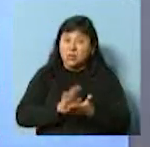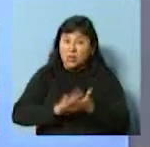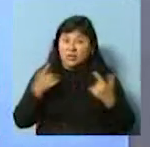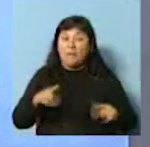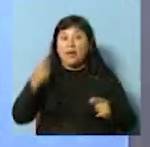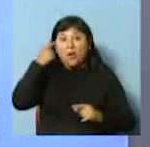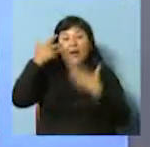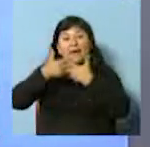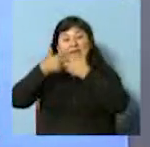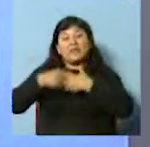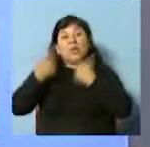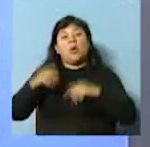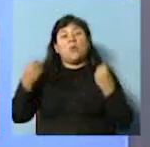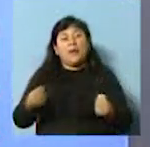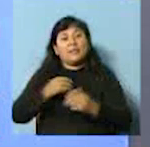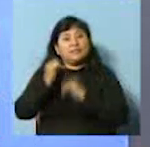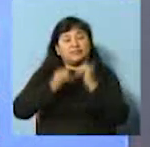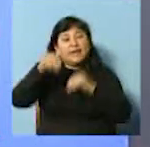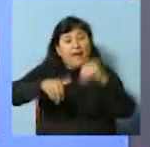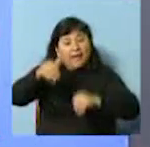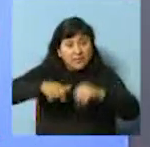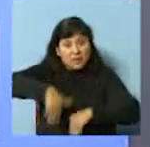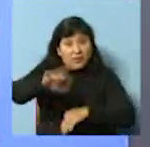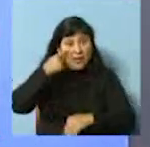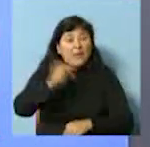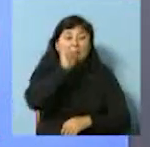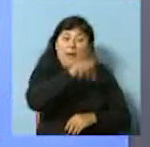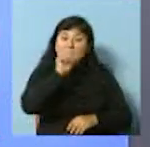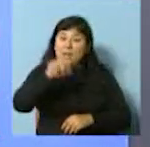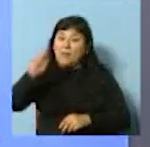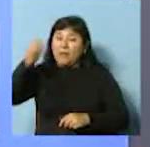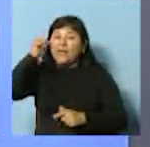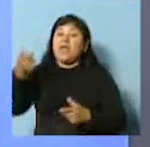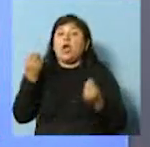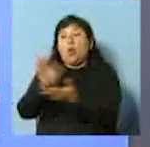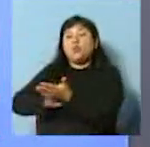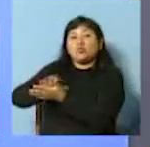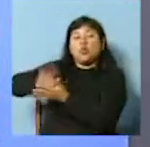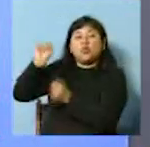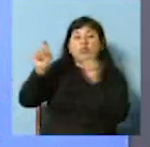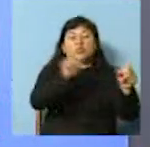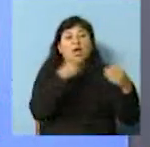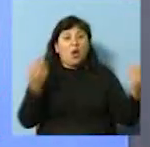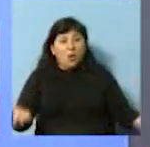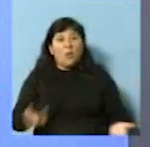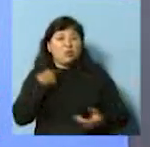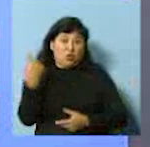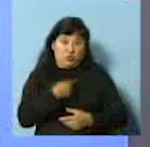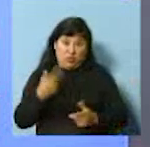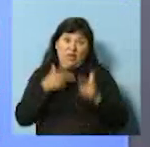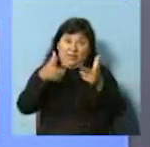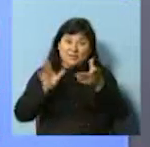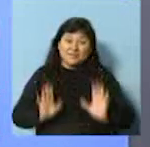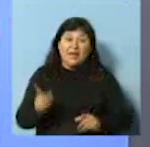pensar de todas formas como yo te decía en estas elecciones es que propone cada candidato cómo salir nosotros damos respuesta no al problema del de